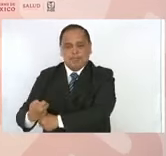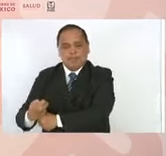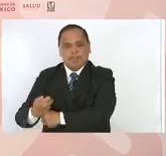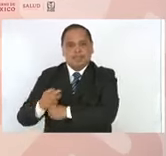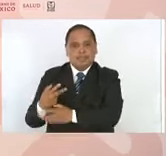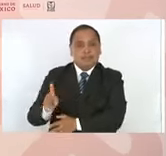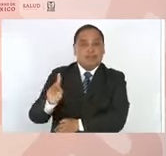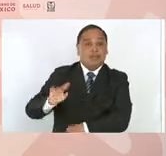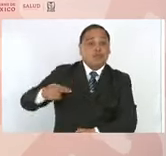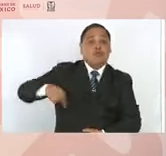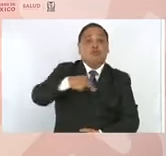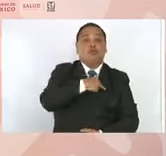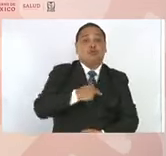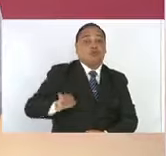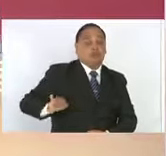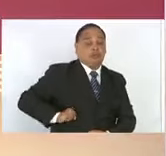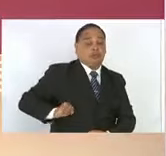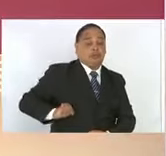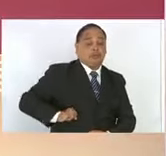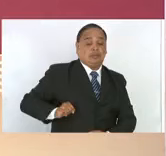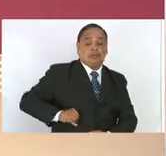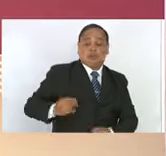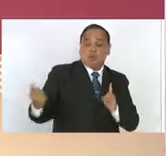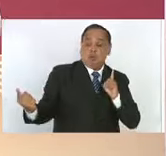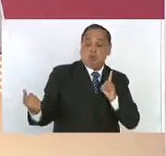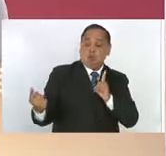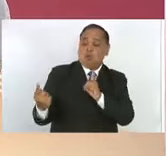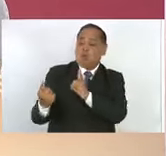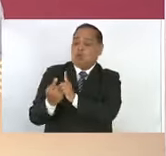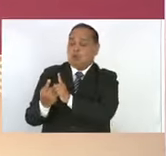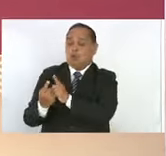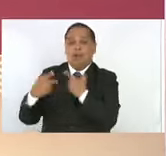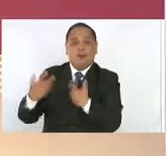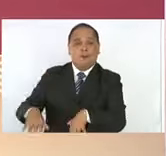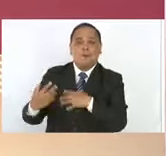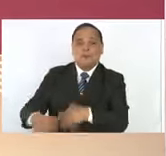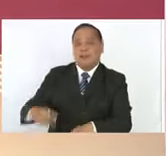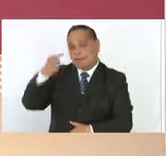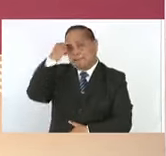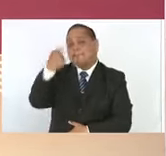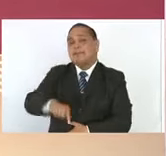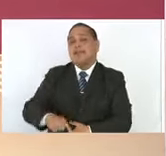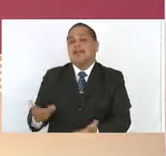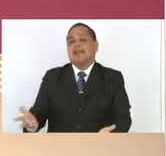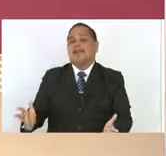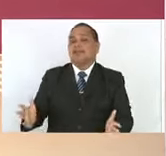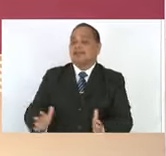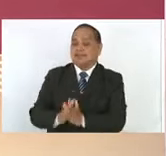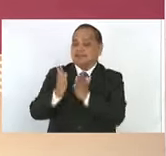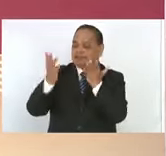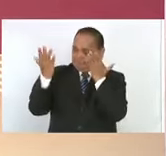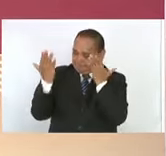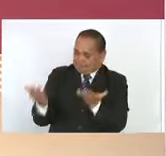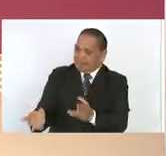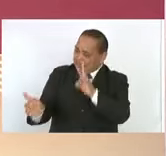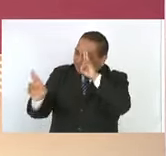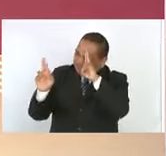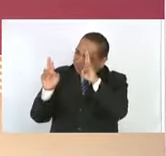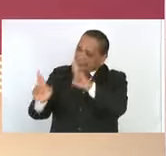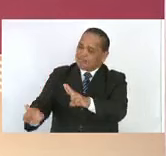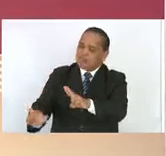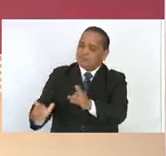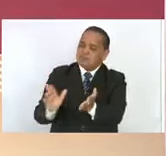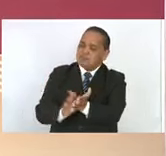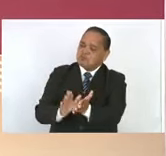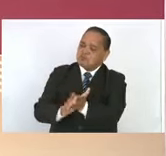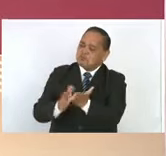sido nuestro interés sostener este imprescindible encuentro con ustedes para compartirles nuestro reconocimiento por